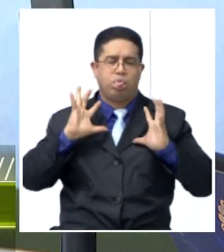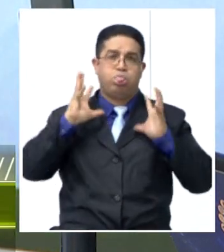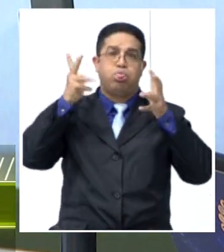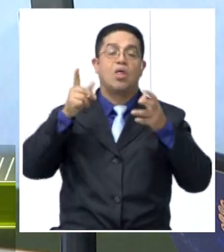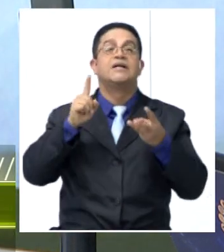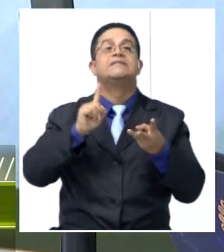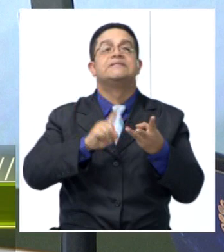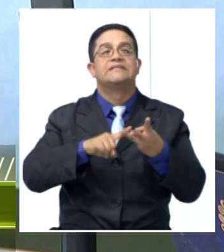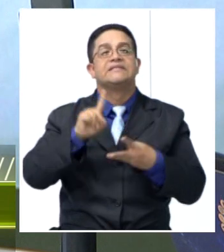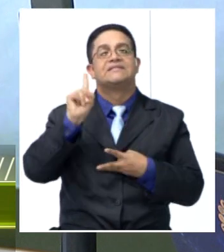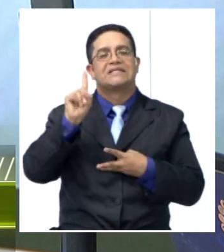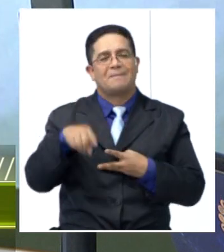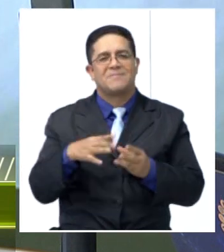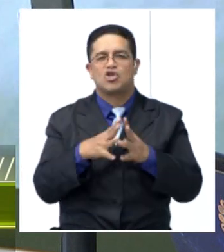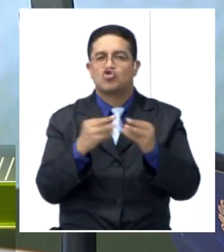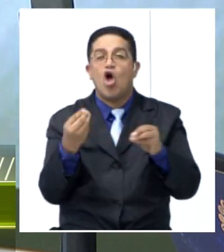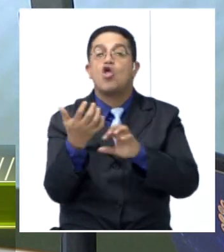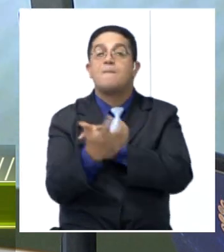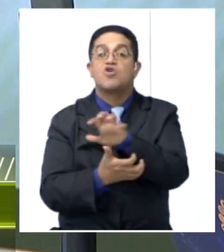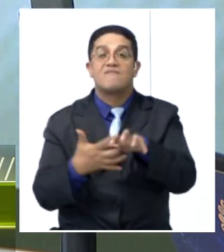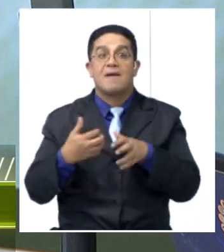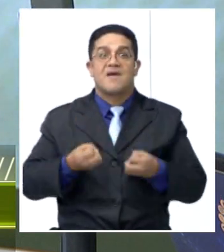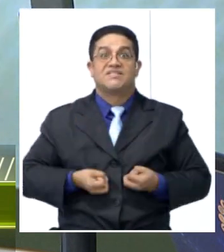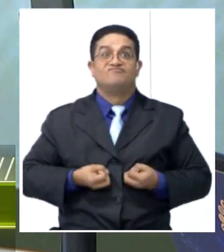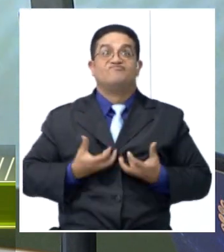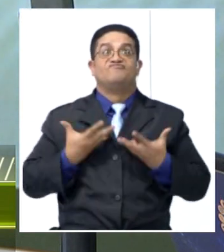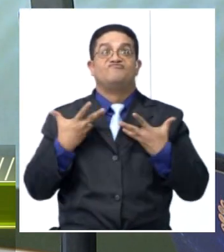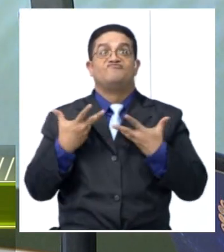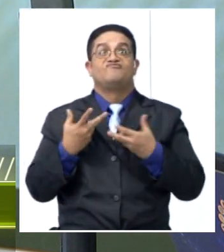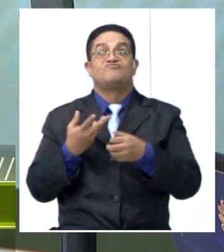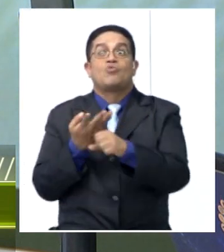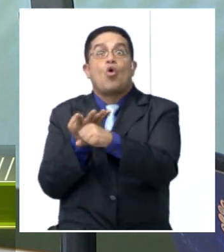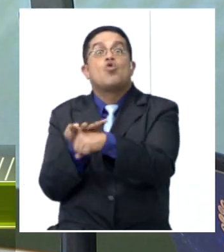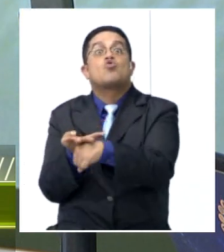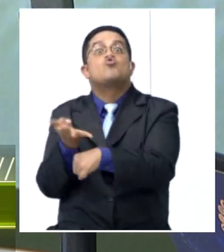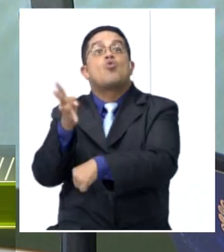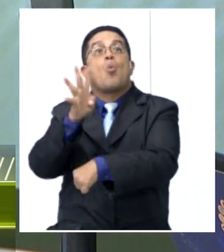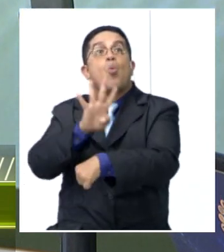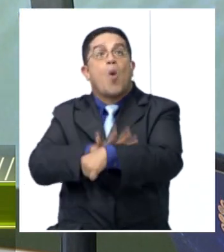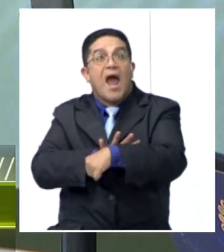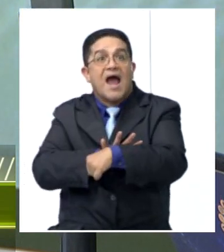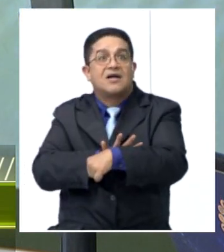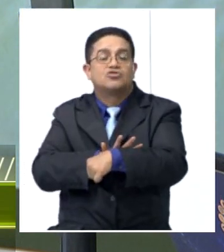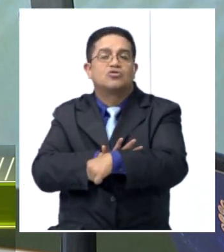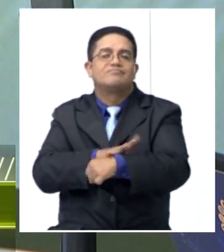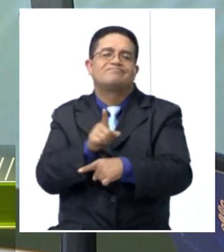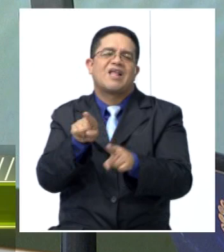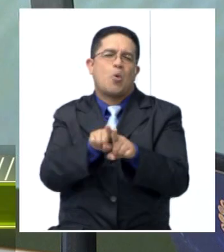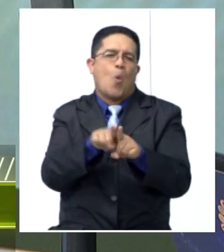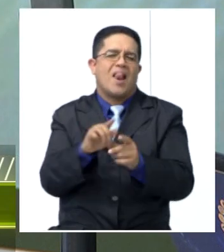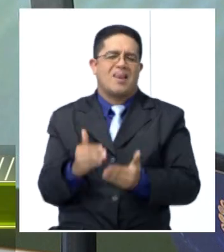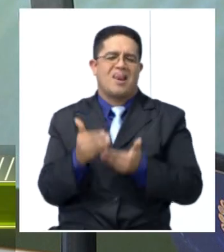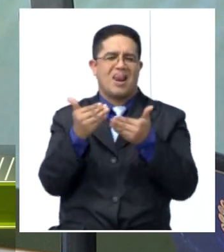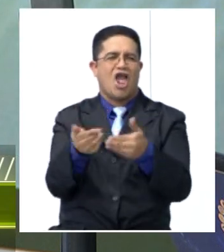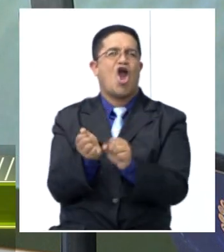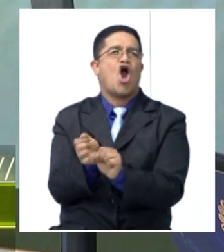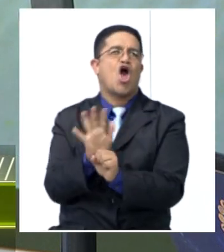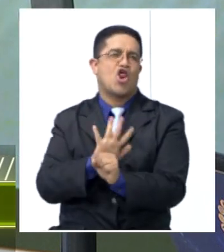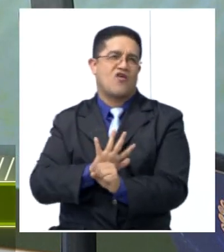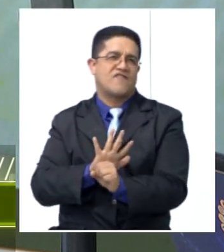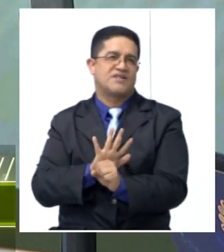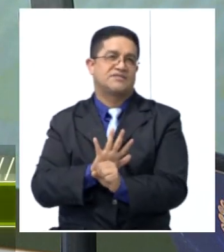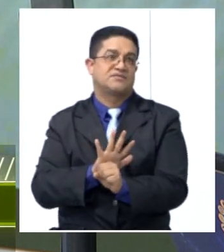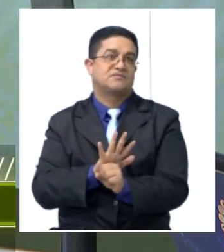los trastornos del ánimo se incrementaron hasta 4 veces más como un efecto post-COVID, por lo cual tenemos que